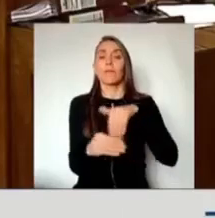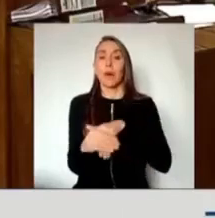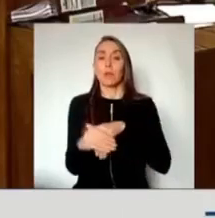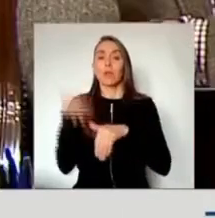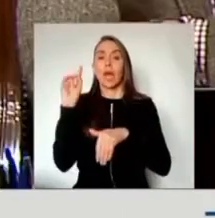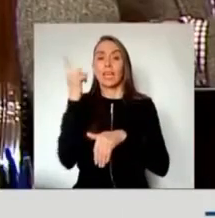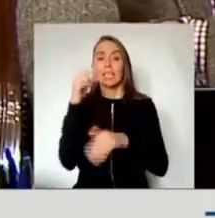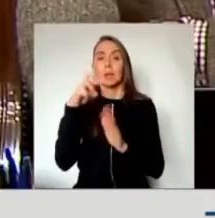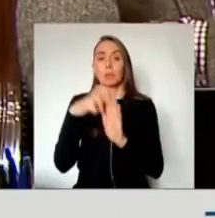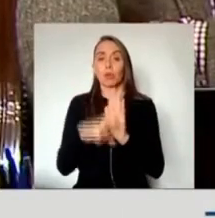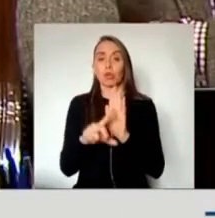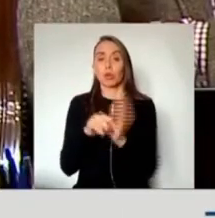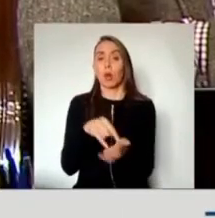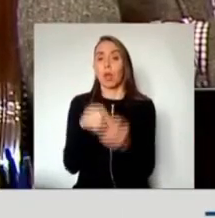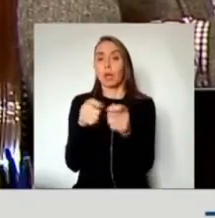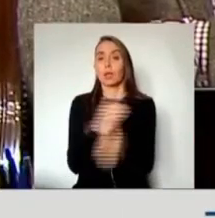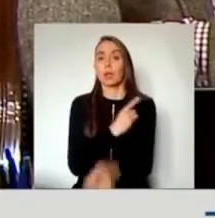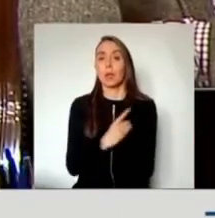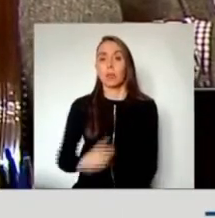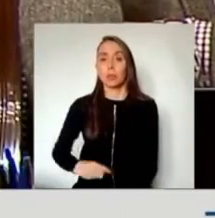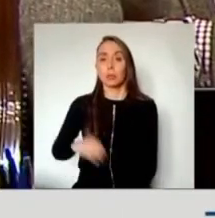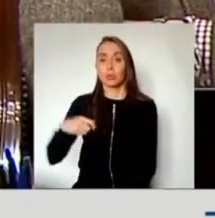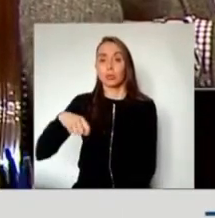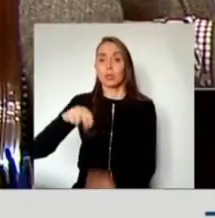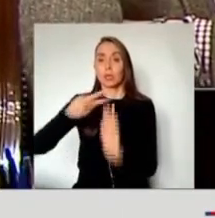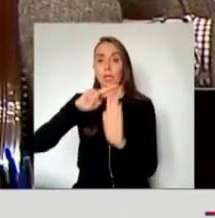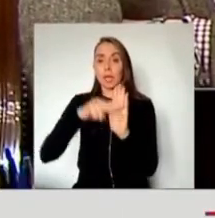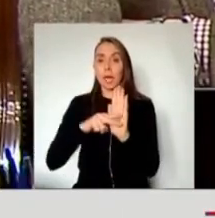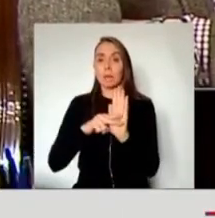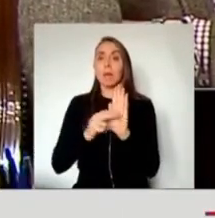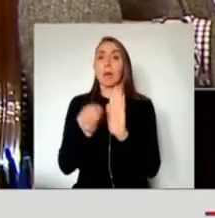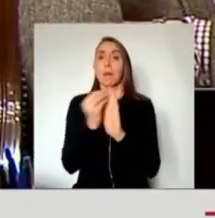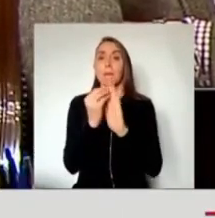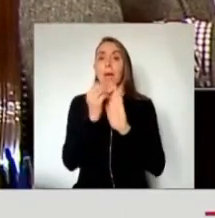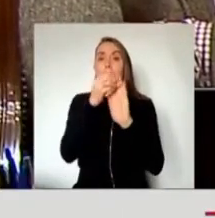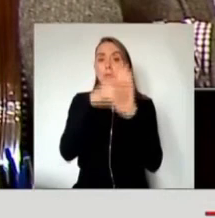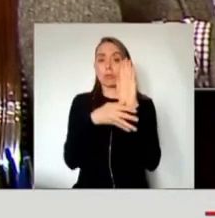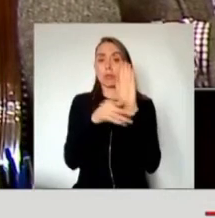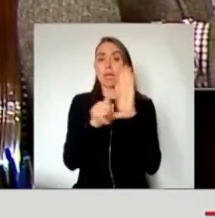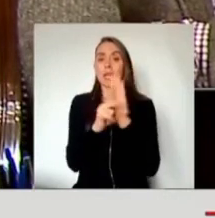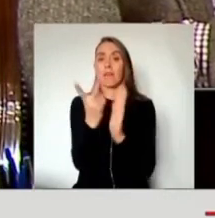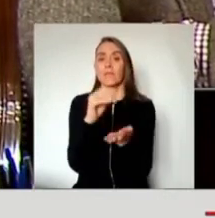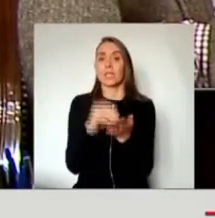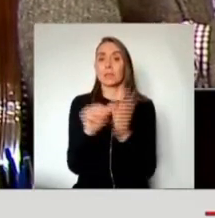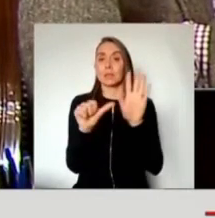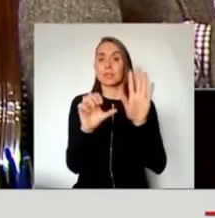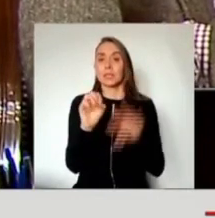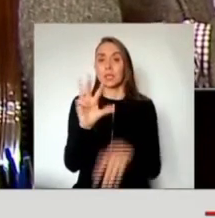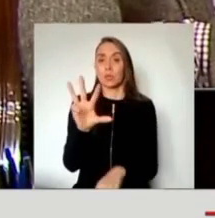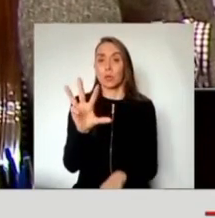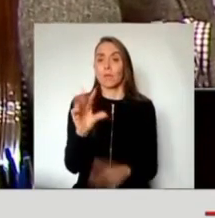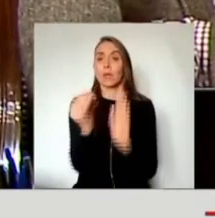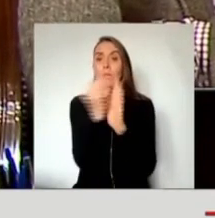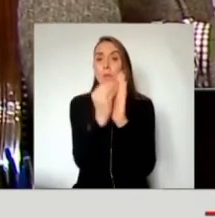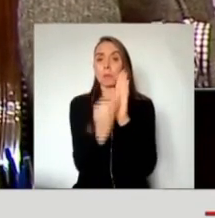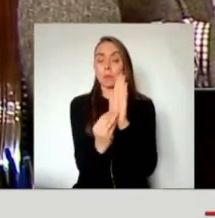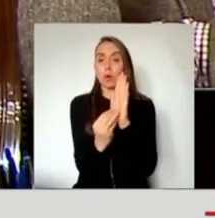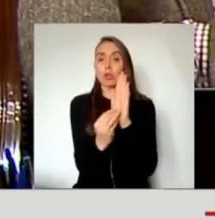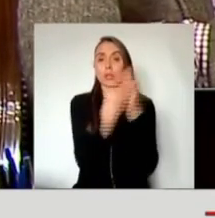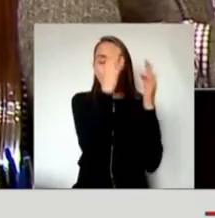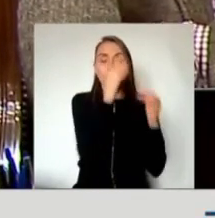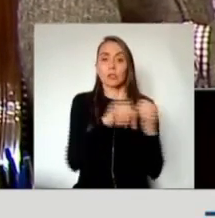de ley originado en moción que modifica y fortalece la ley 20.609 que establece medidas contra la